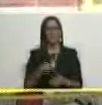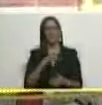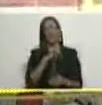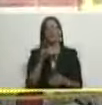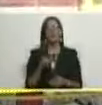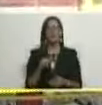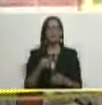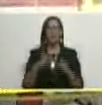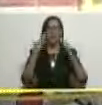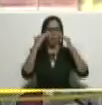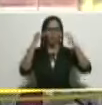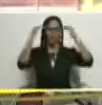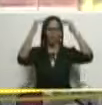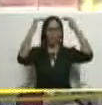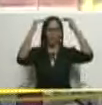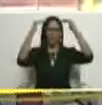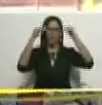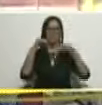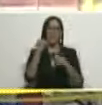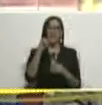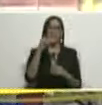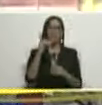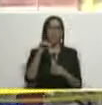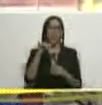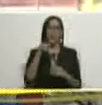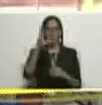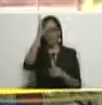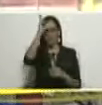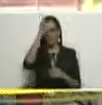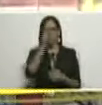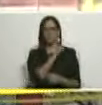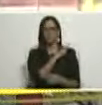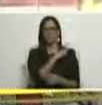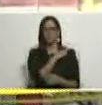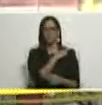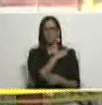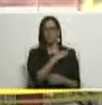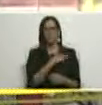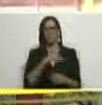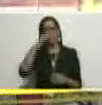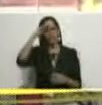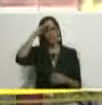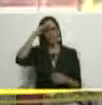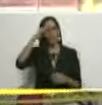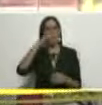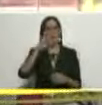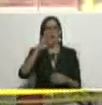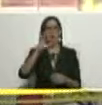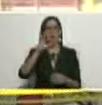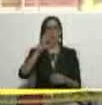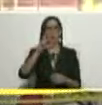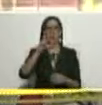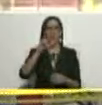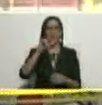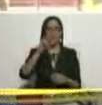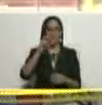Igualmente al comandante de la SODI Falcón, general de división, Félix Manuel Arno